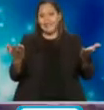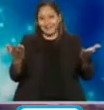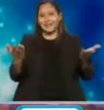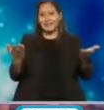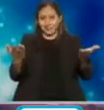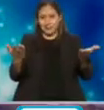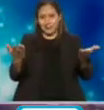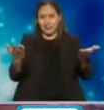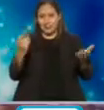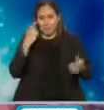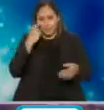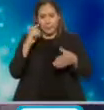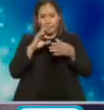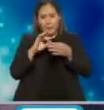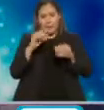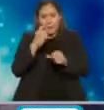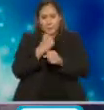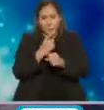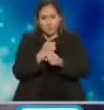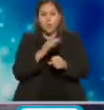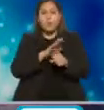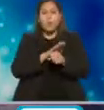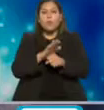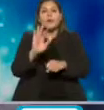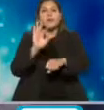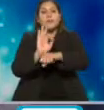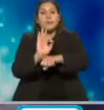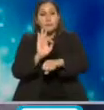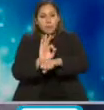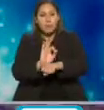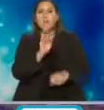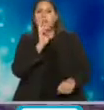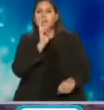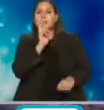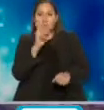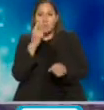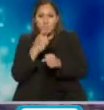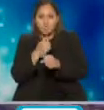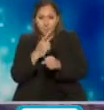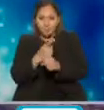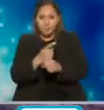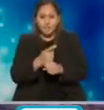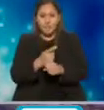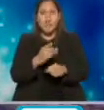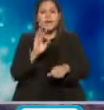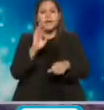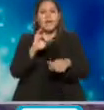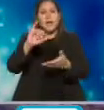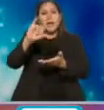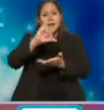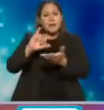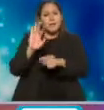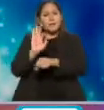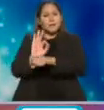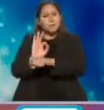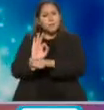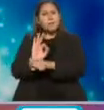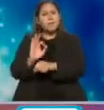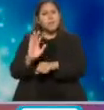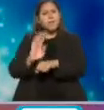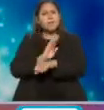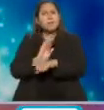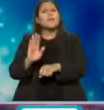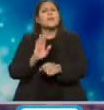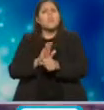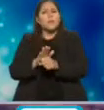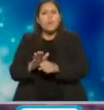gustaría primero platicar un poquito cuáles son los beneficios, contestando a tu pregunta, cuáles son los beneficios de los aceites. Lo importante es que